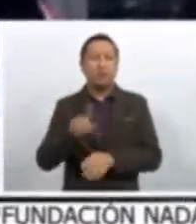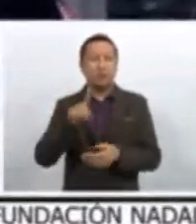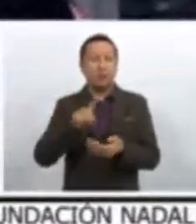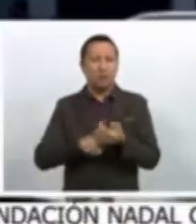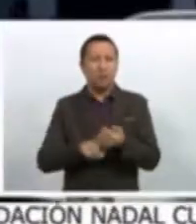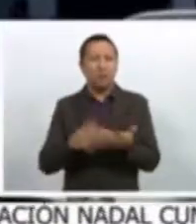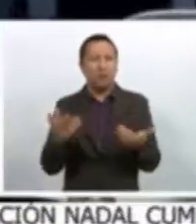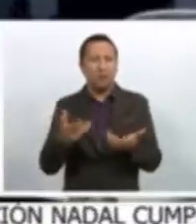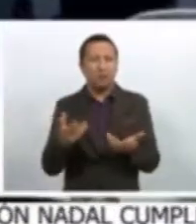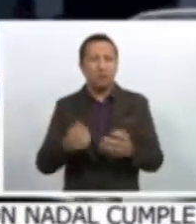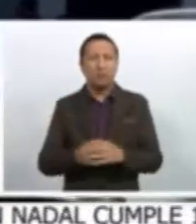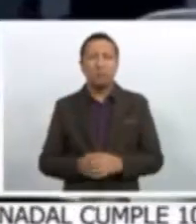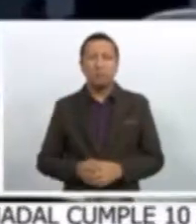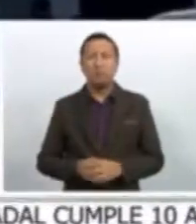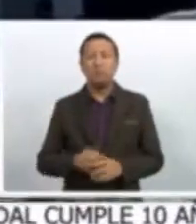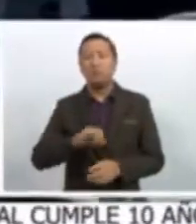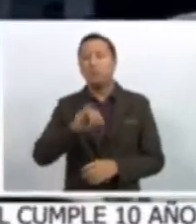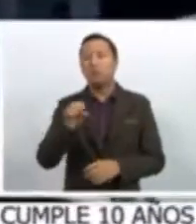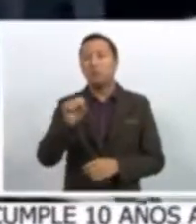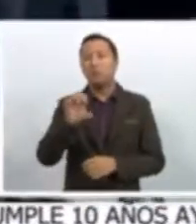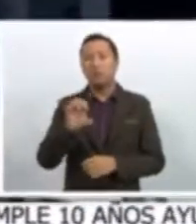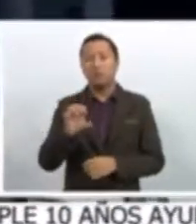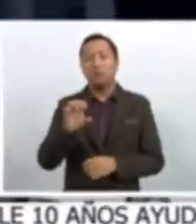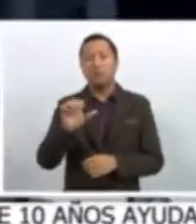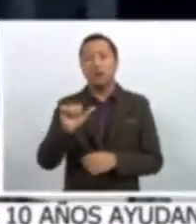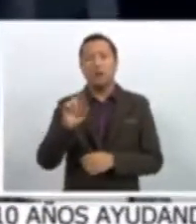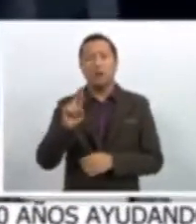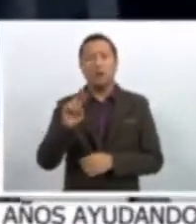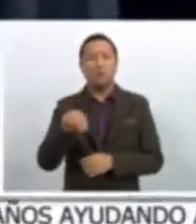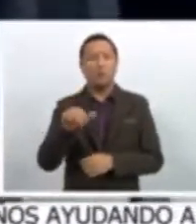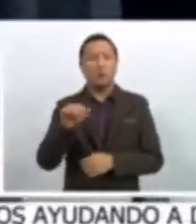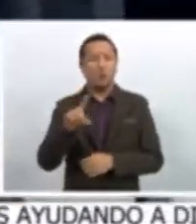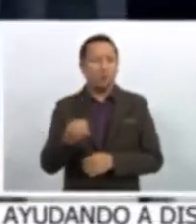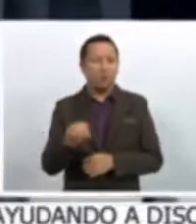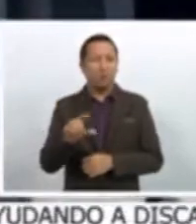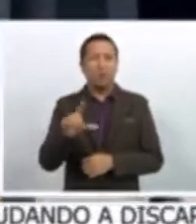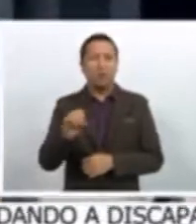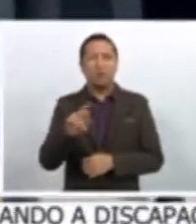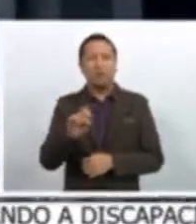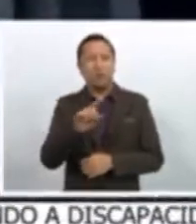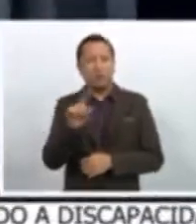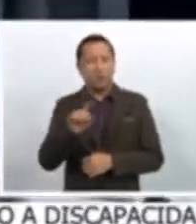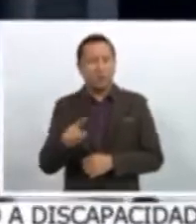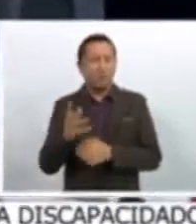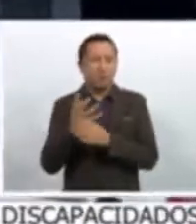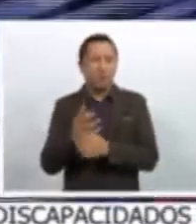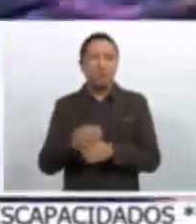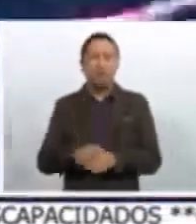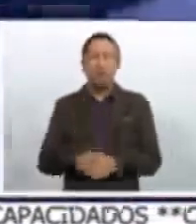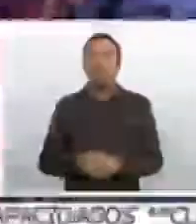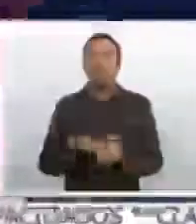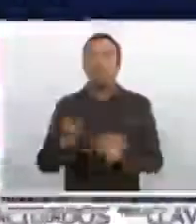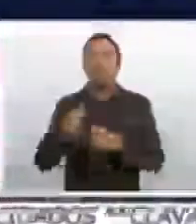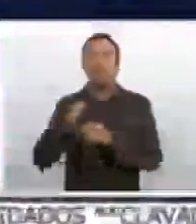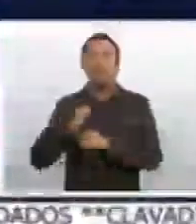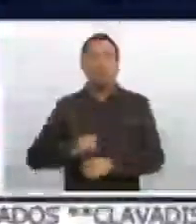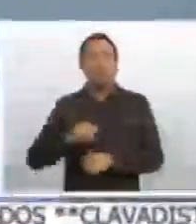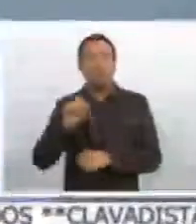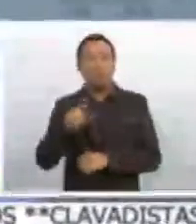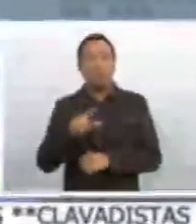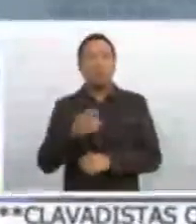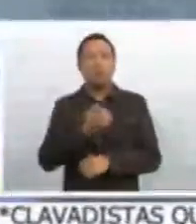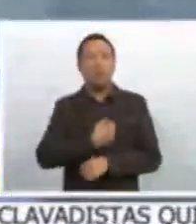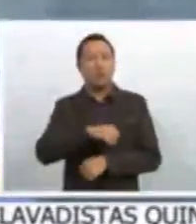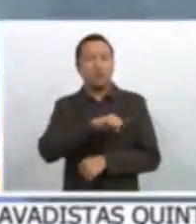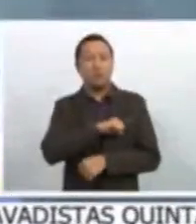Armando Acosta López opina que sí se están cumpliendo a cabalidad cada una de las sugerencias vertidas por las autoridades de salud. Ahorita